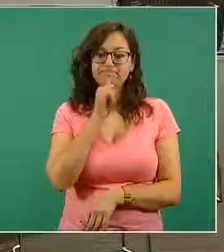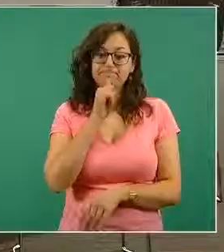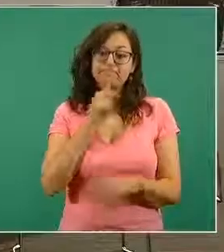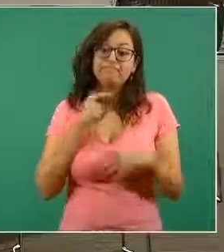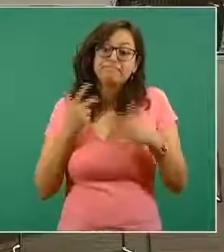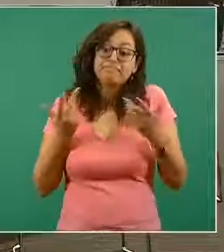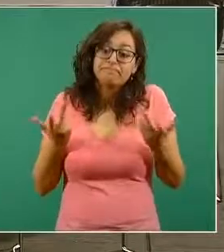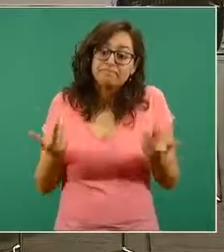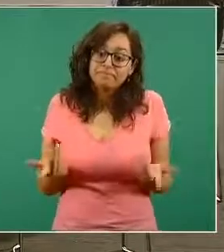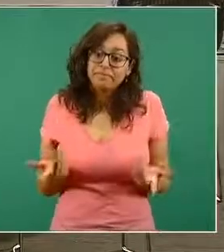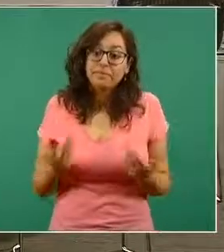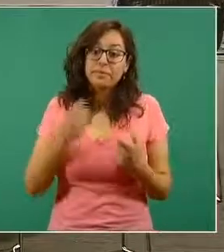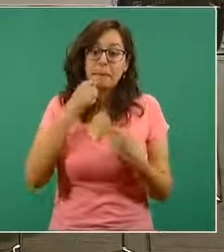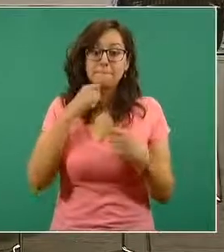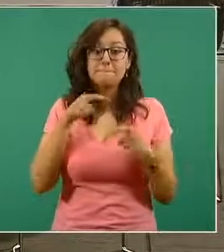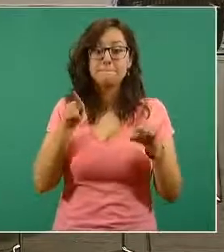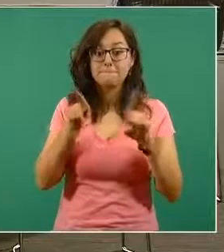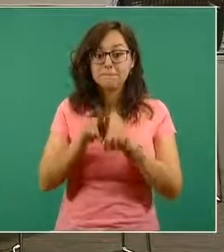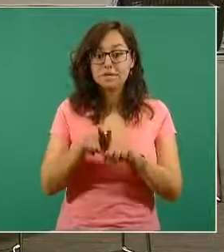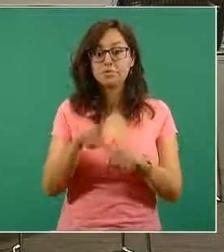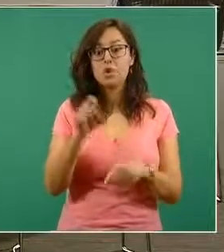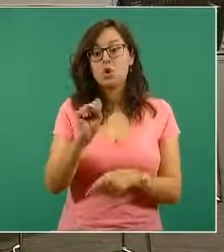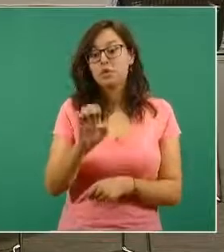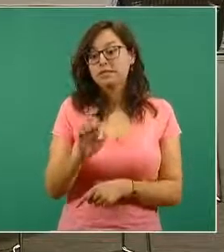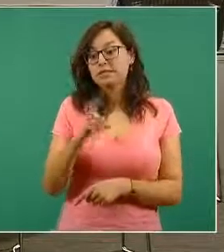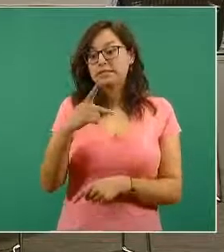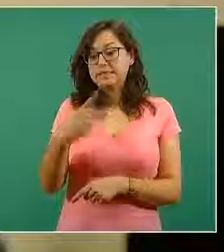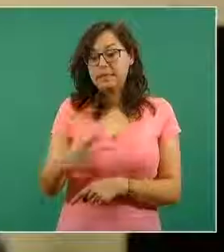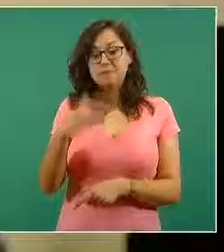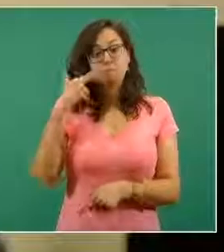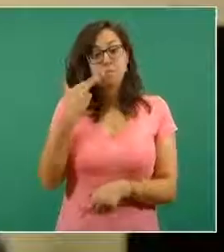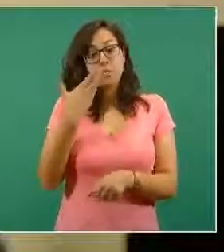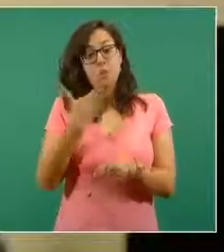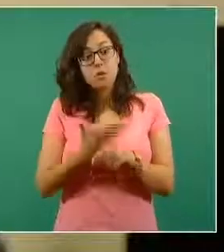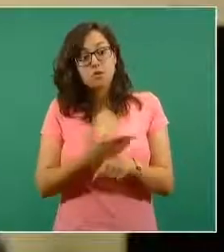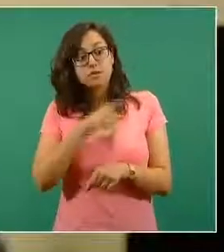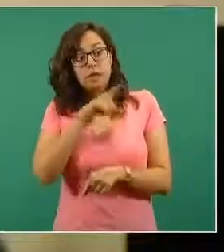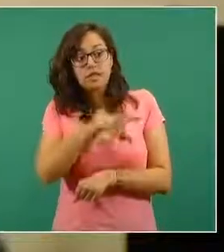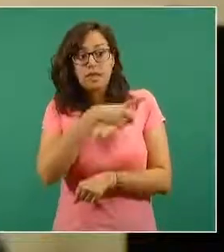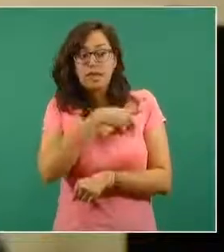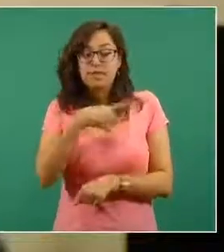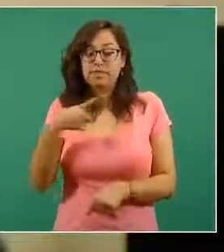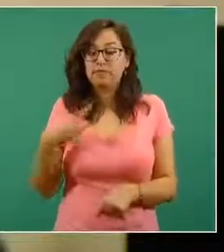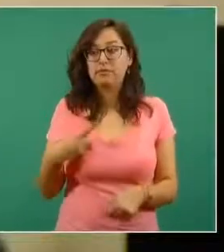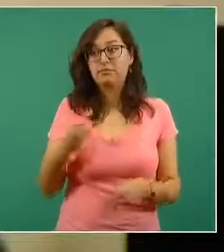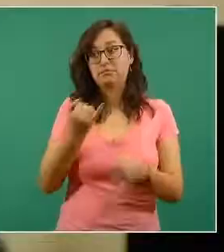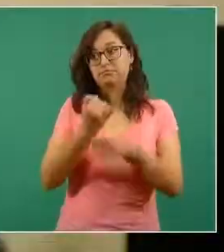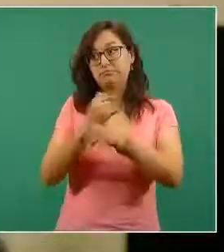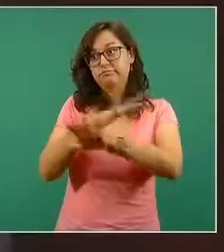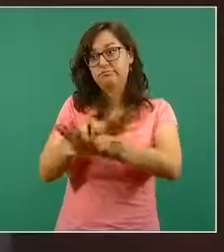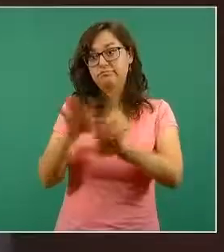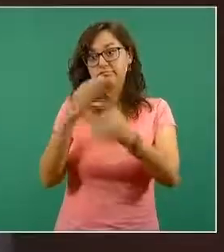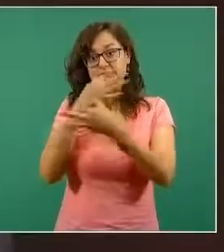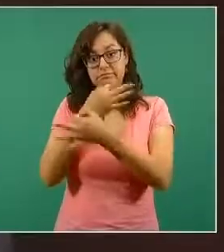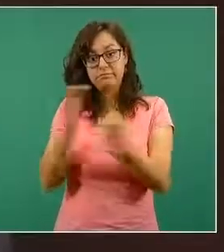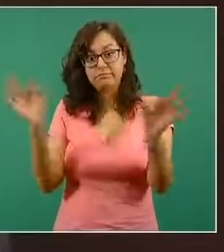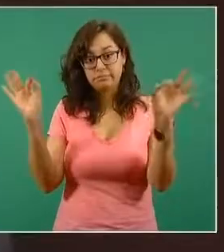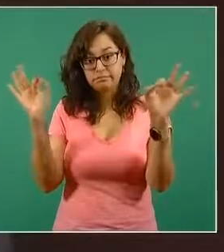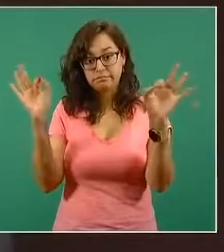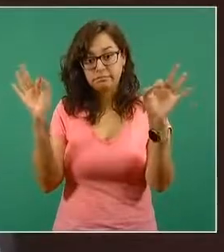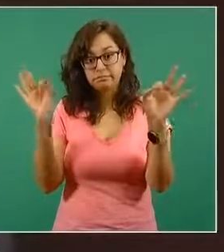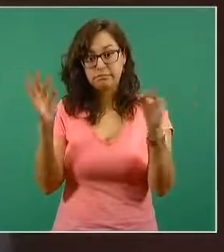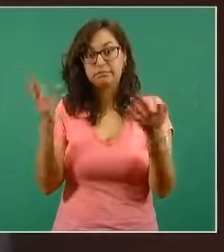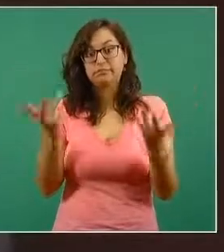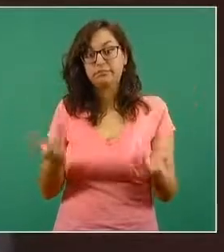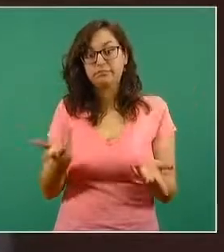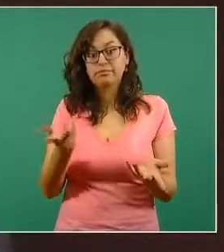tarea de la Secretaría de Educación Pública el poder transmitir esto a todo el sector, tanto en el